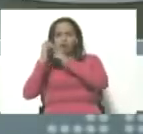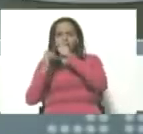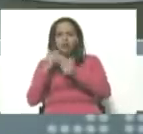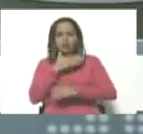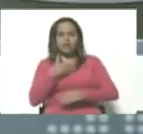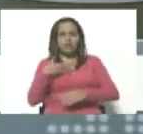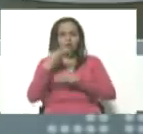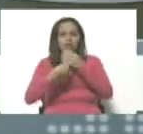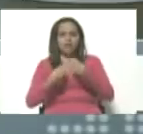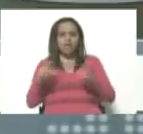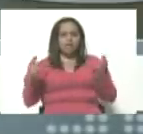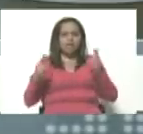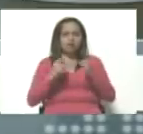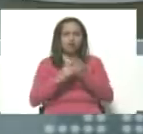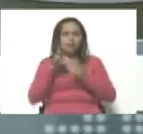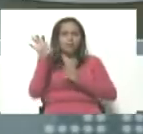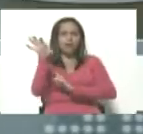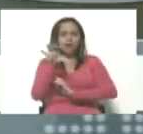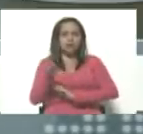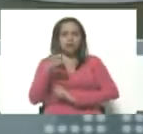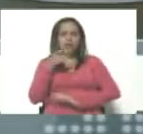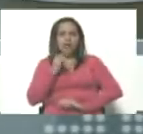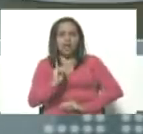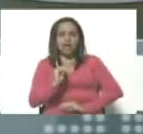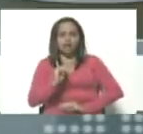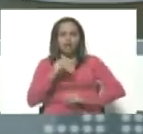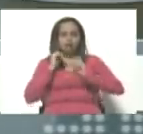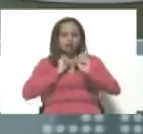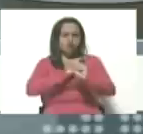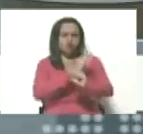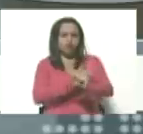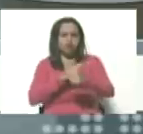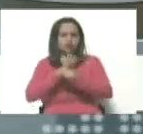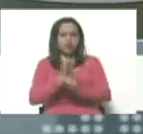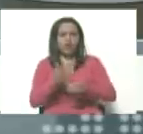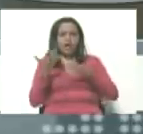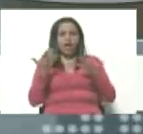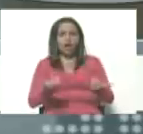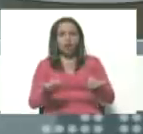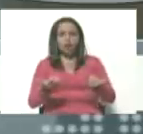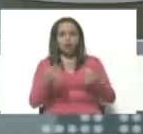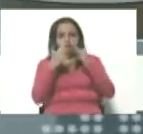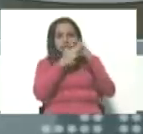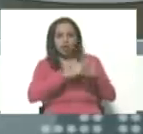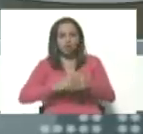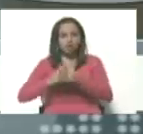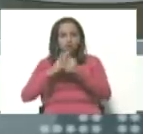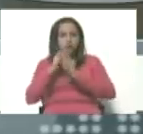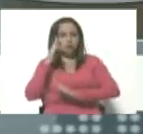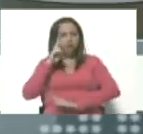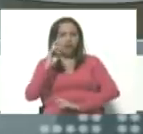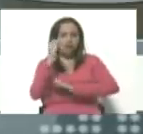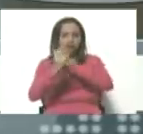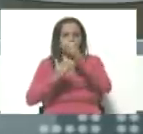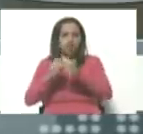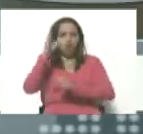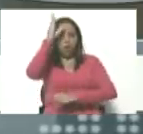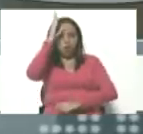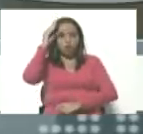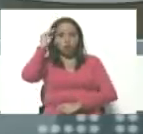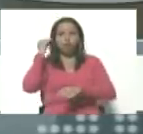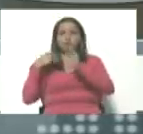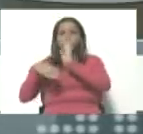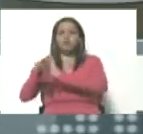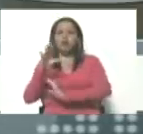hacer repaso de estos países donde la cosa está candela. Vamos a ver Estados Unidos. Fíjense que Donald Trump se va a la